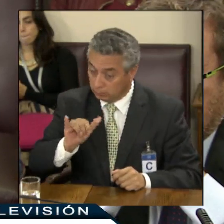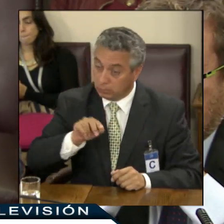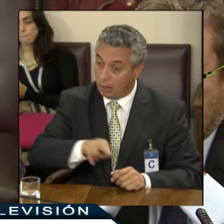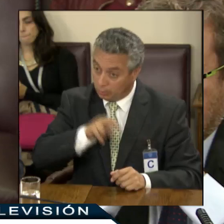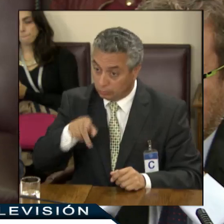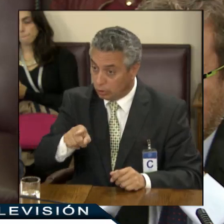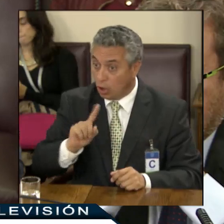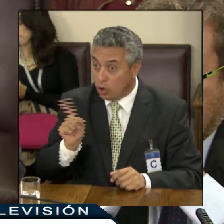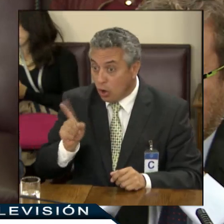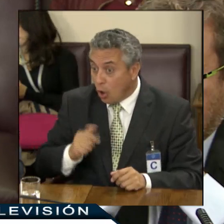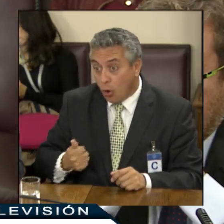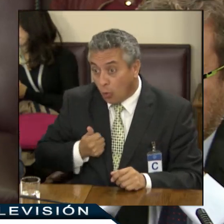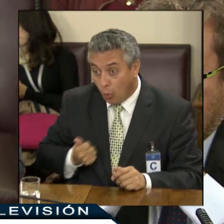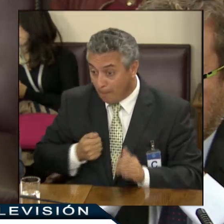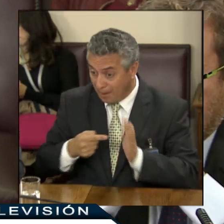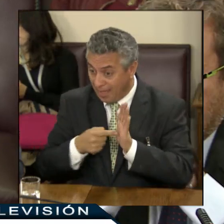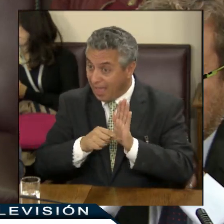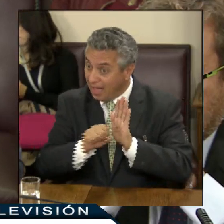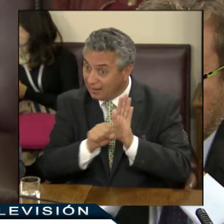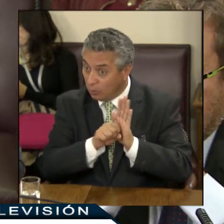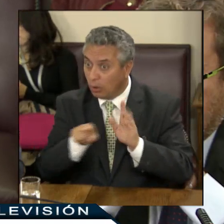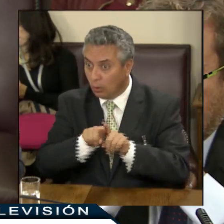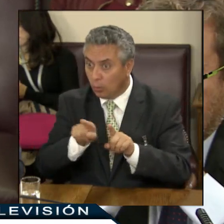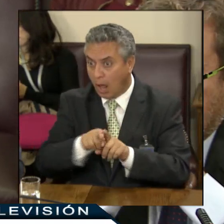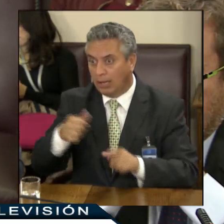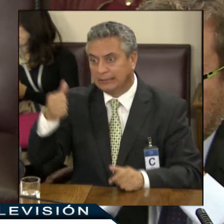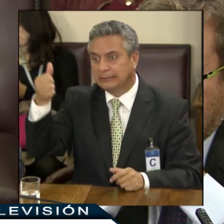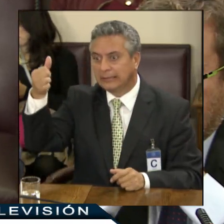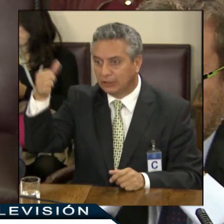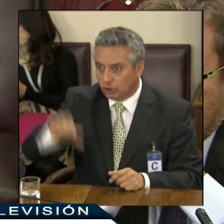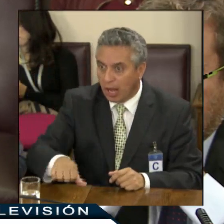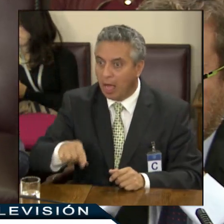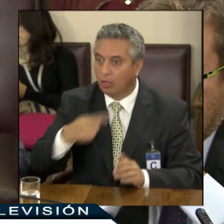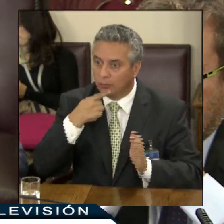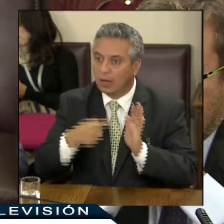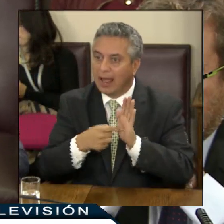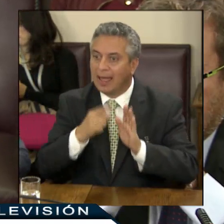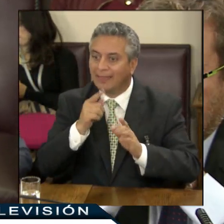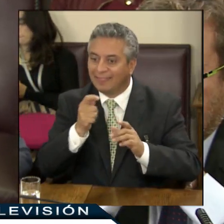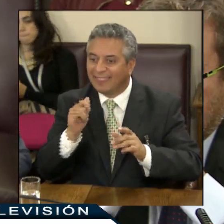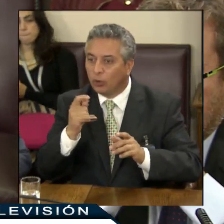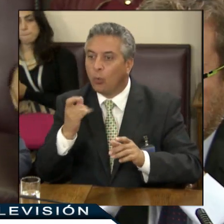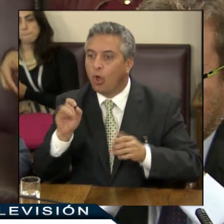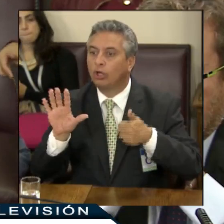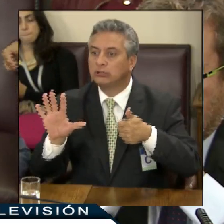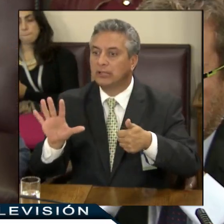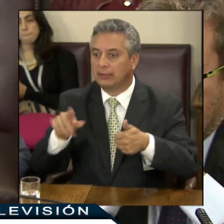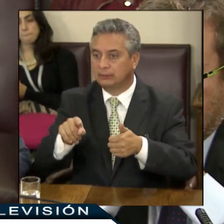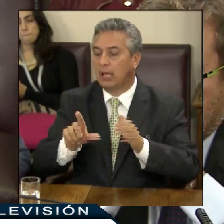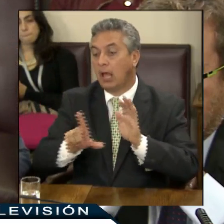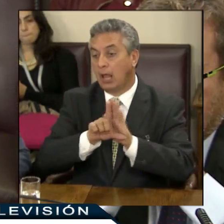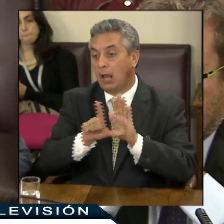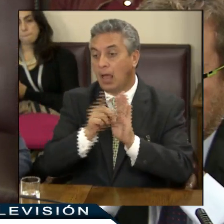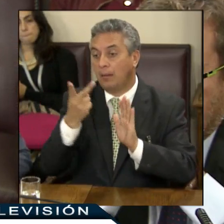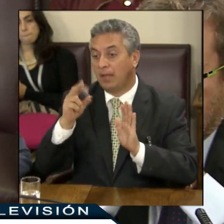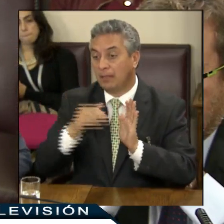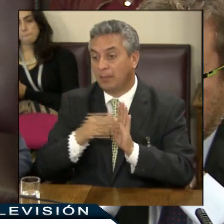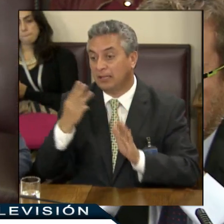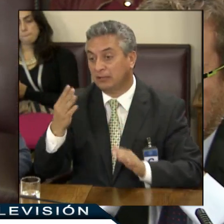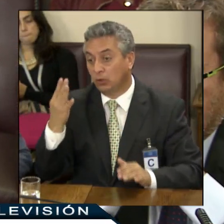incumplimiento de lo prescrito en este artículo será sancionado conformidad a lo dispuesto en el título 6 de la presente ley es decir la ley